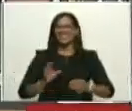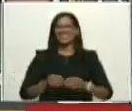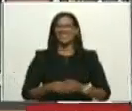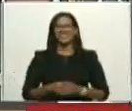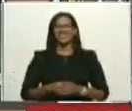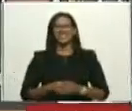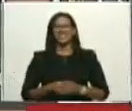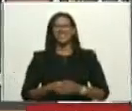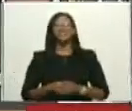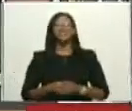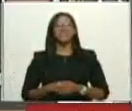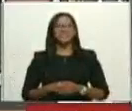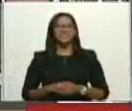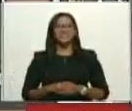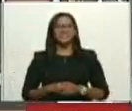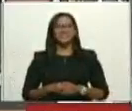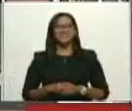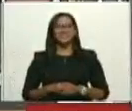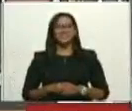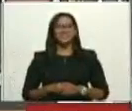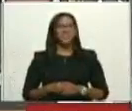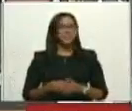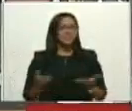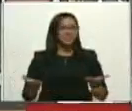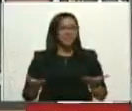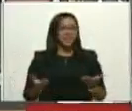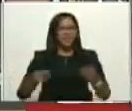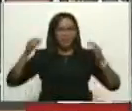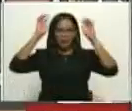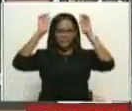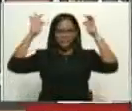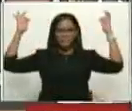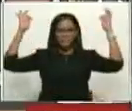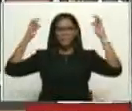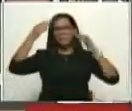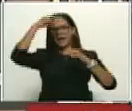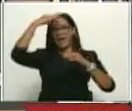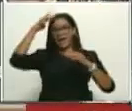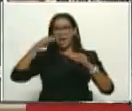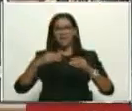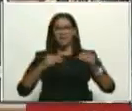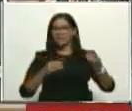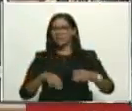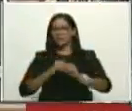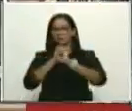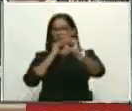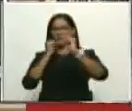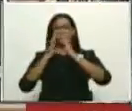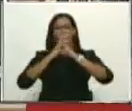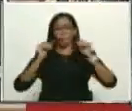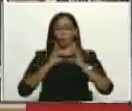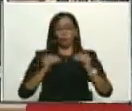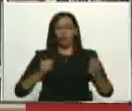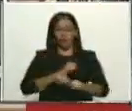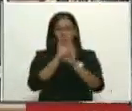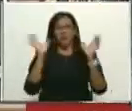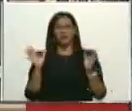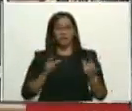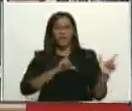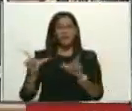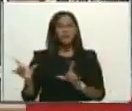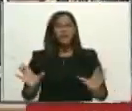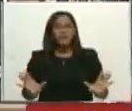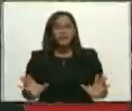¿Ah? ¿La qué? Mariachi, todo, todo. Todo, vale, claro. ¿Están preparados,